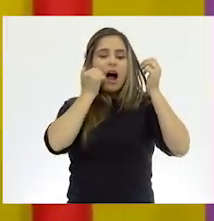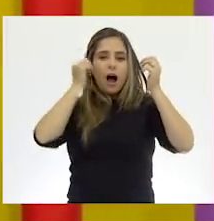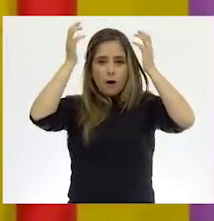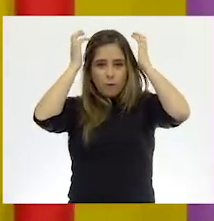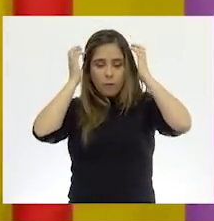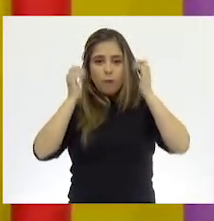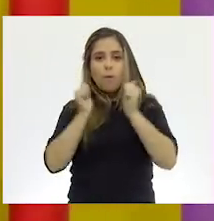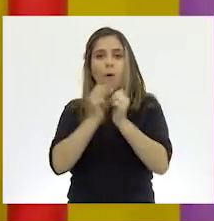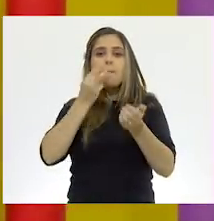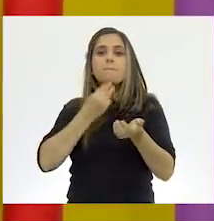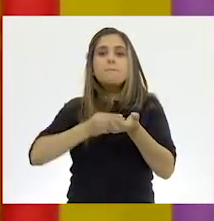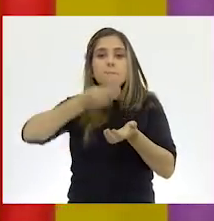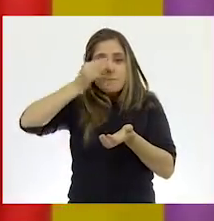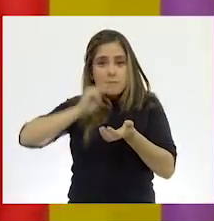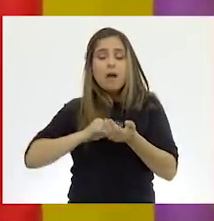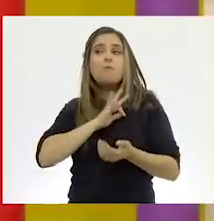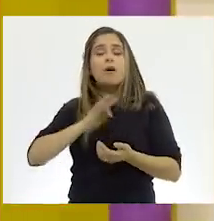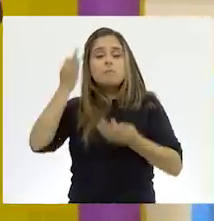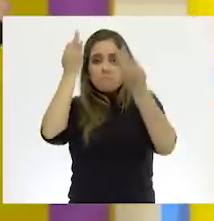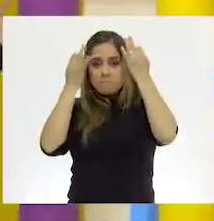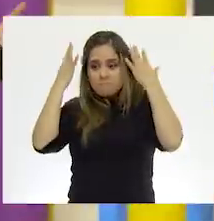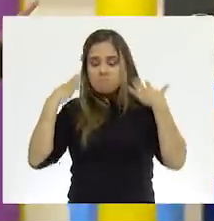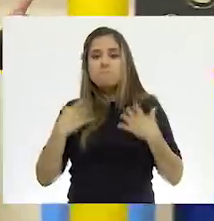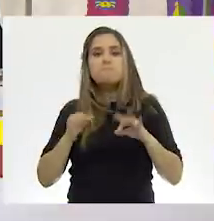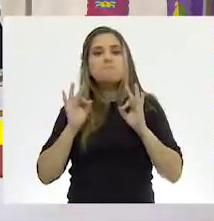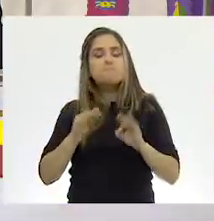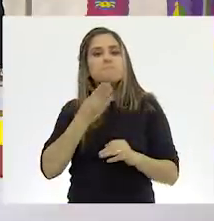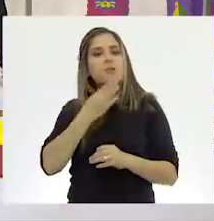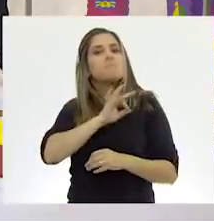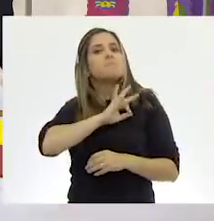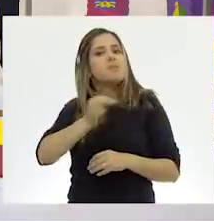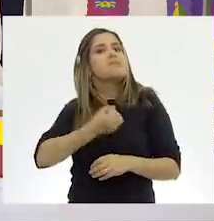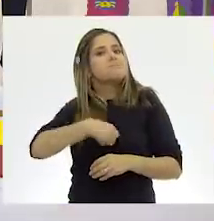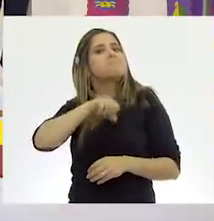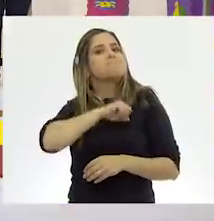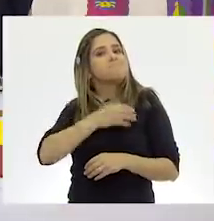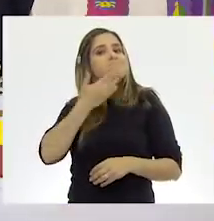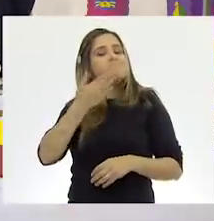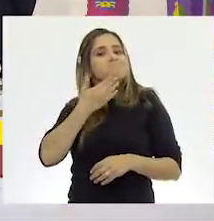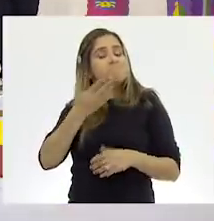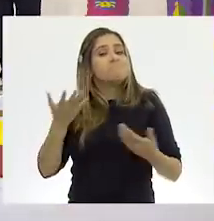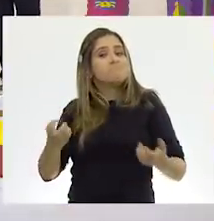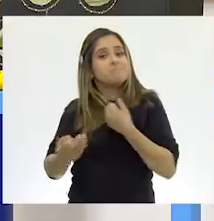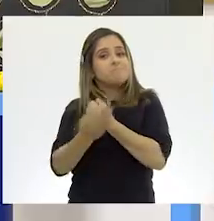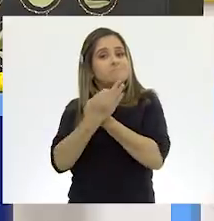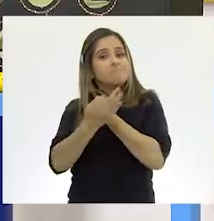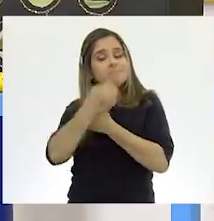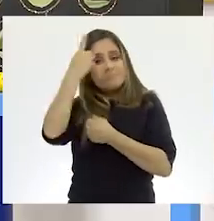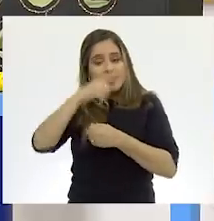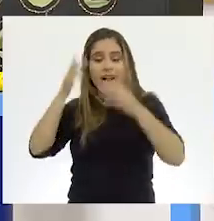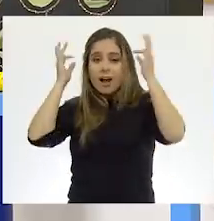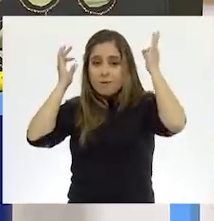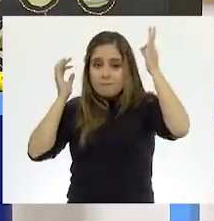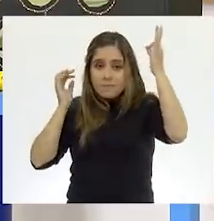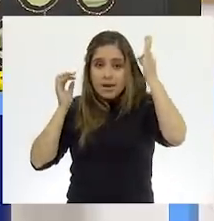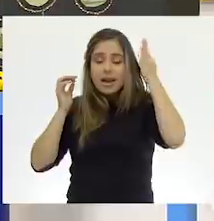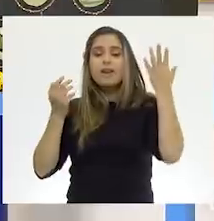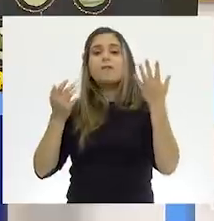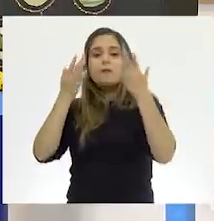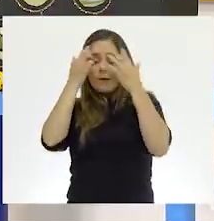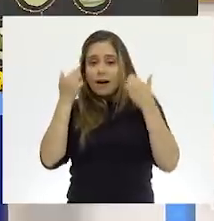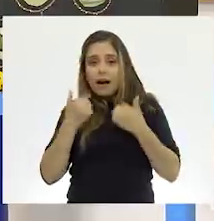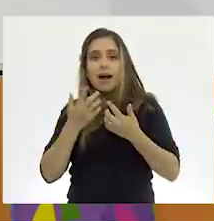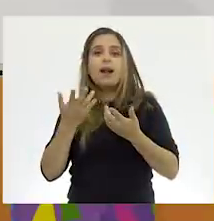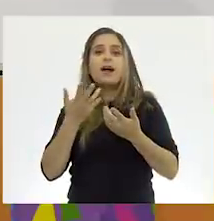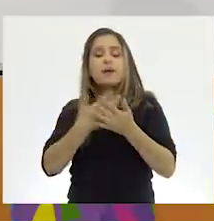que también tiene usos cosméticos. Está muy interesante esto. No a solo ver. Para hidratar, ya viste, también para... ¿Nutrir?